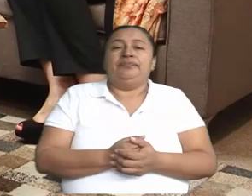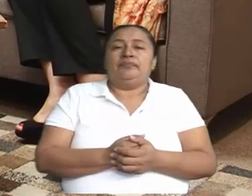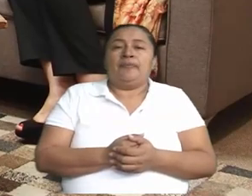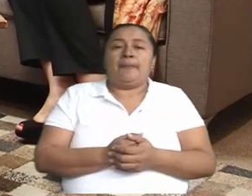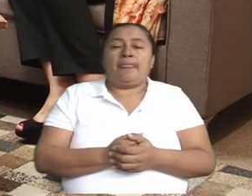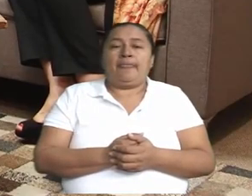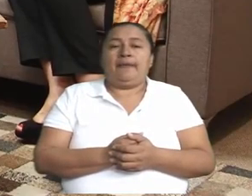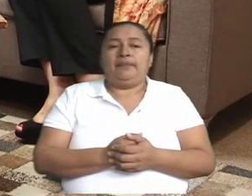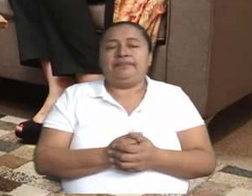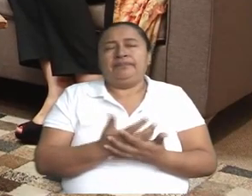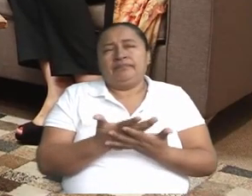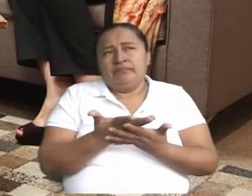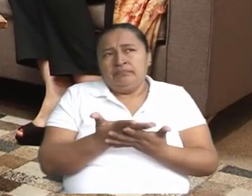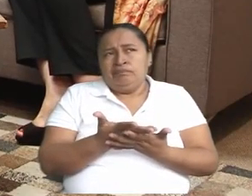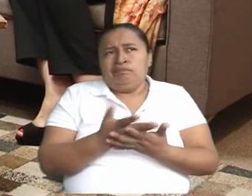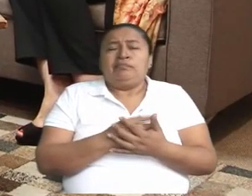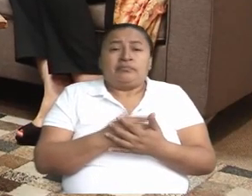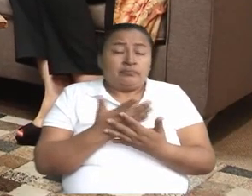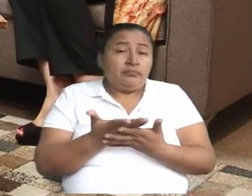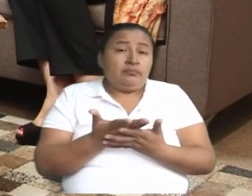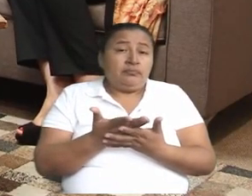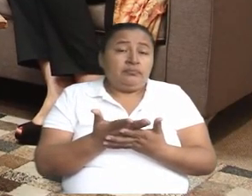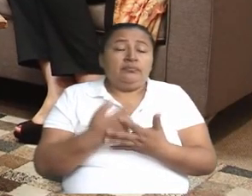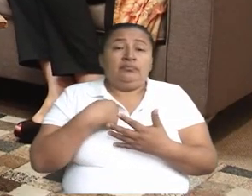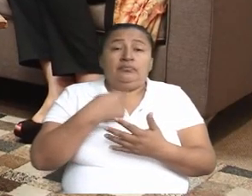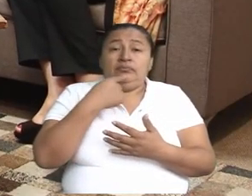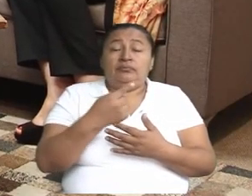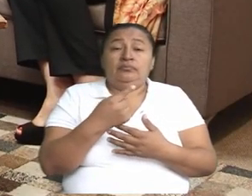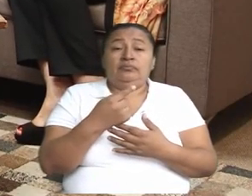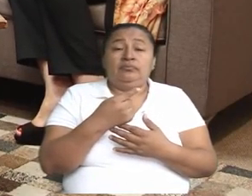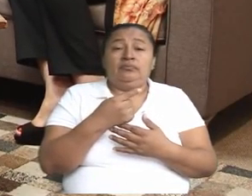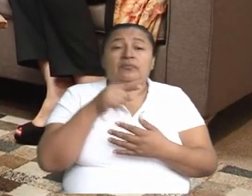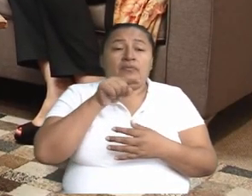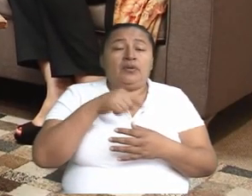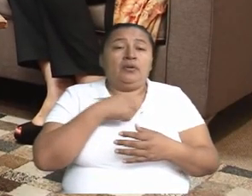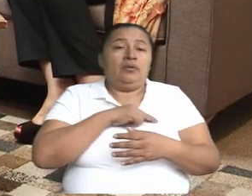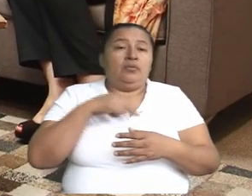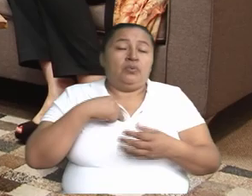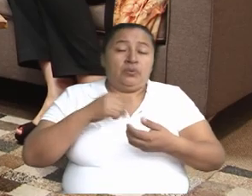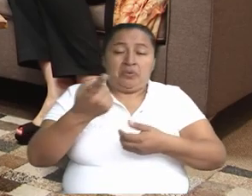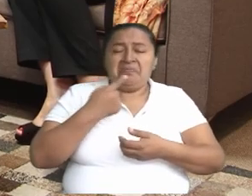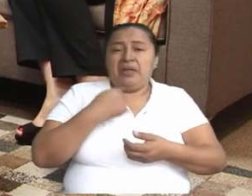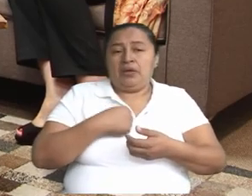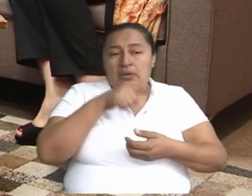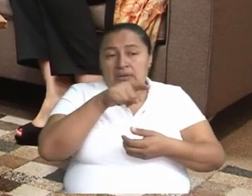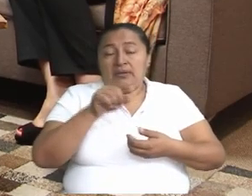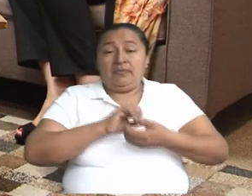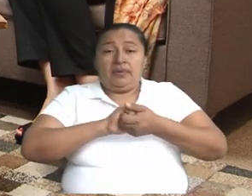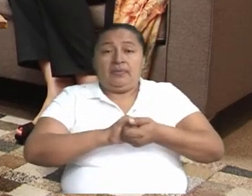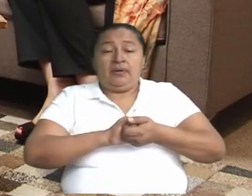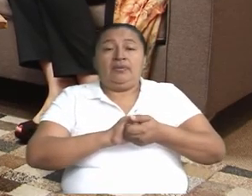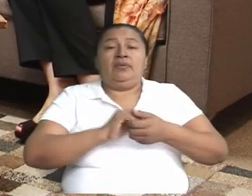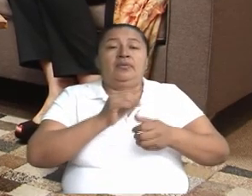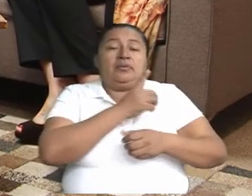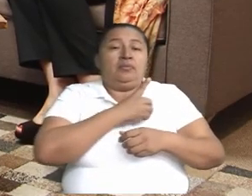Bueno, precisamente lo decía bien nuestro amigo, el diputado